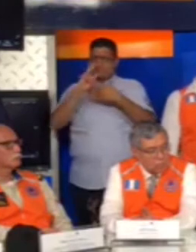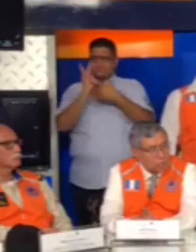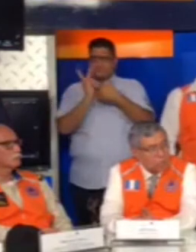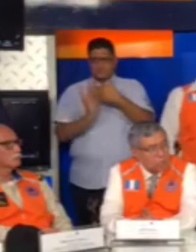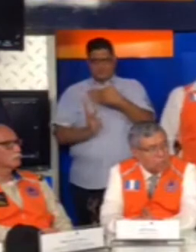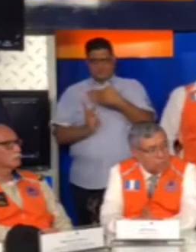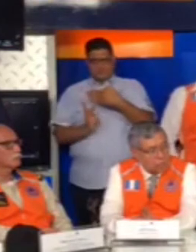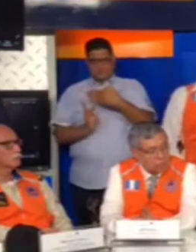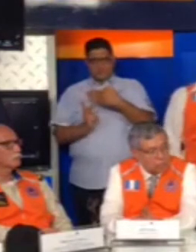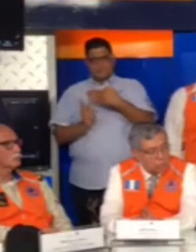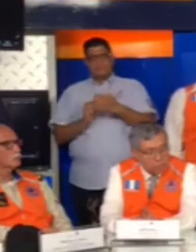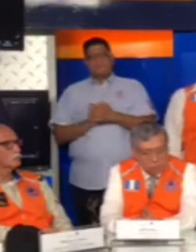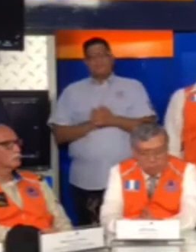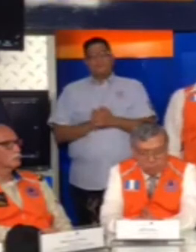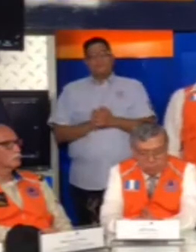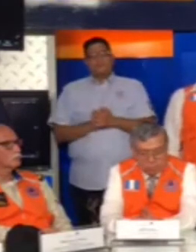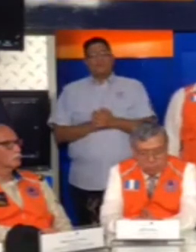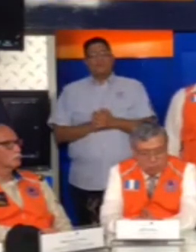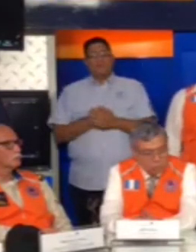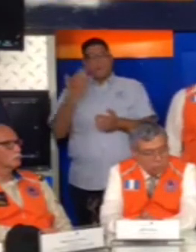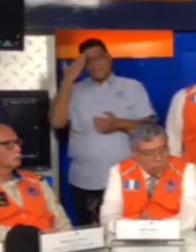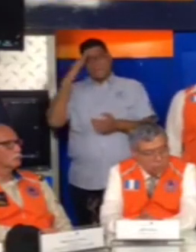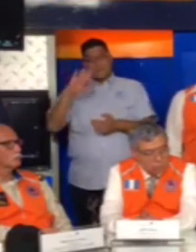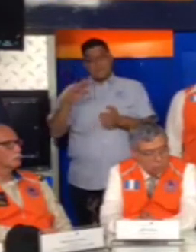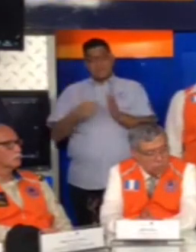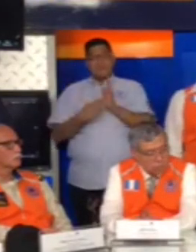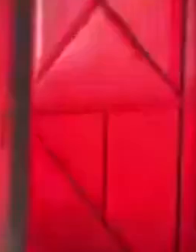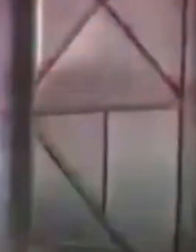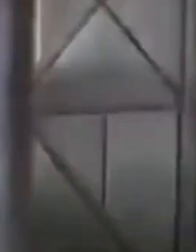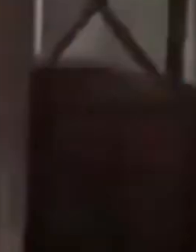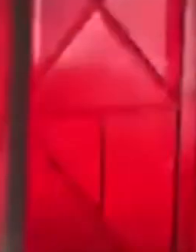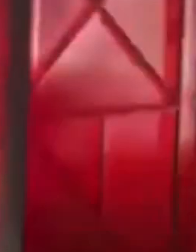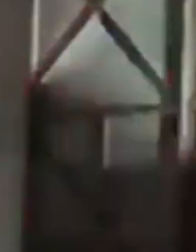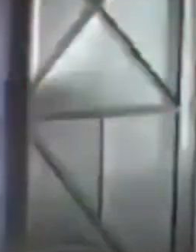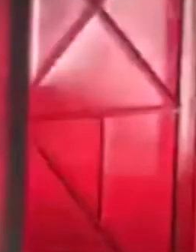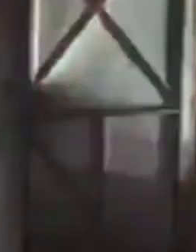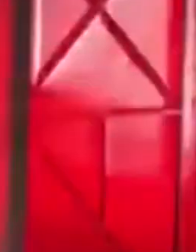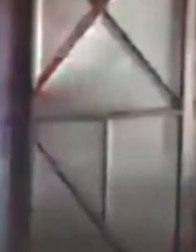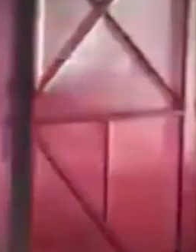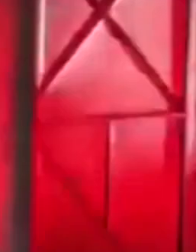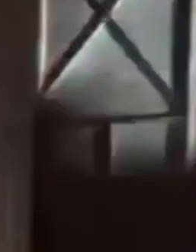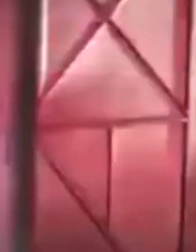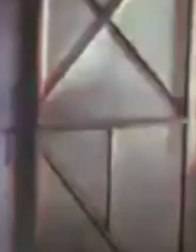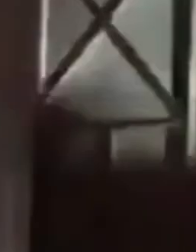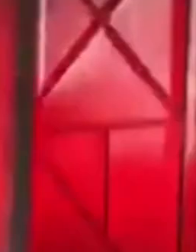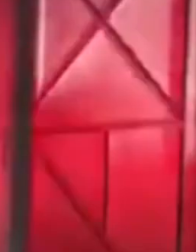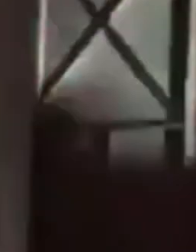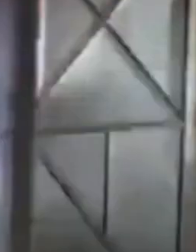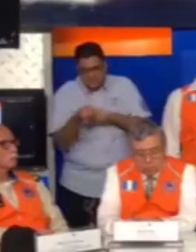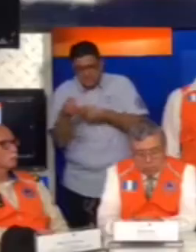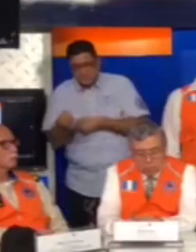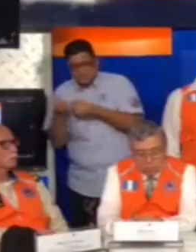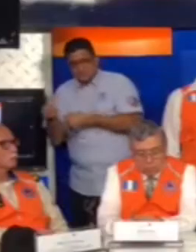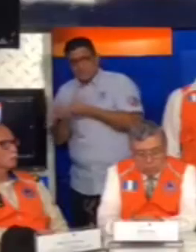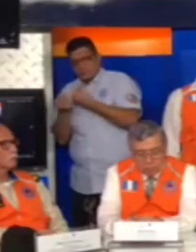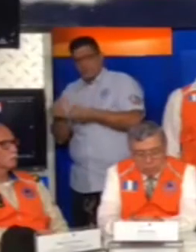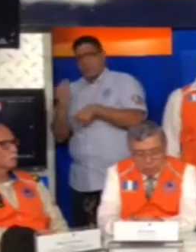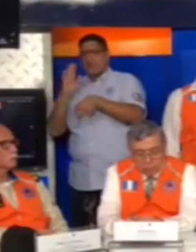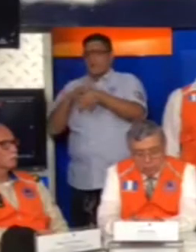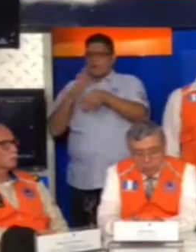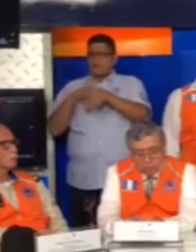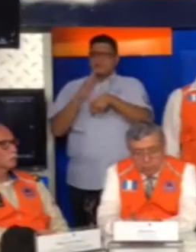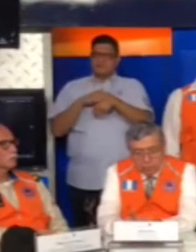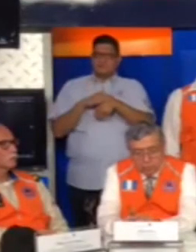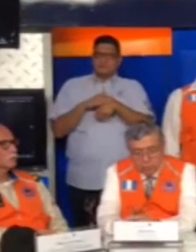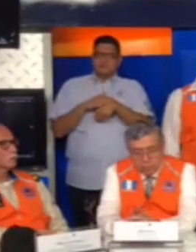están metidos directamente en todos estos proyectos. Como les dijimos, mañana nos van a presentar los planes.